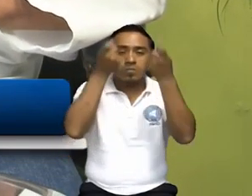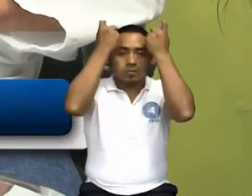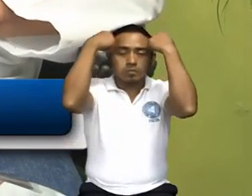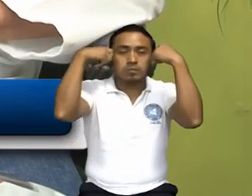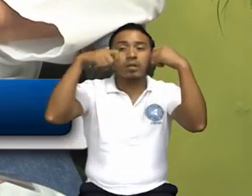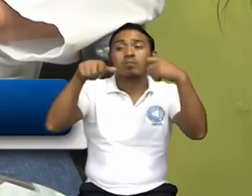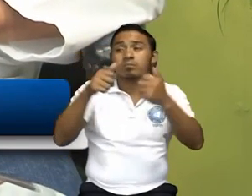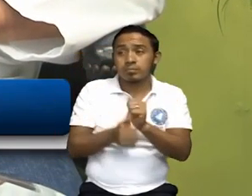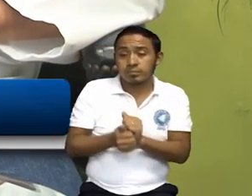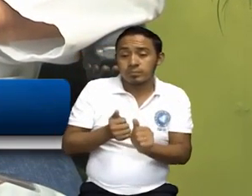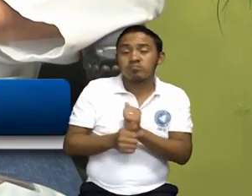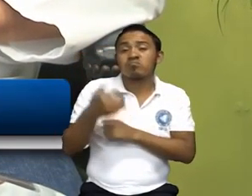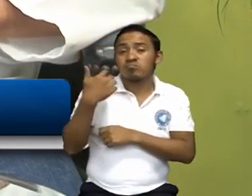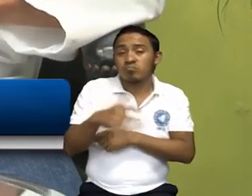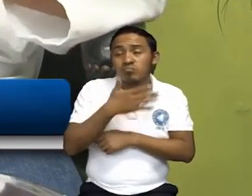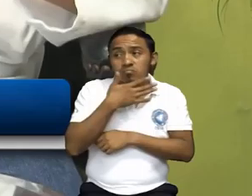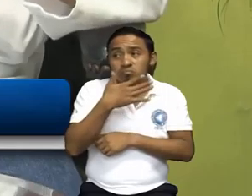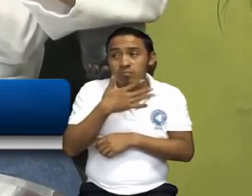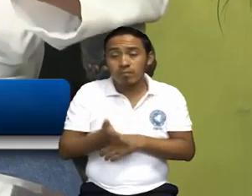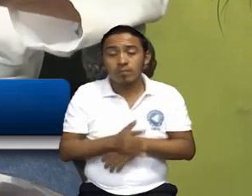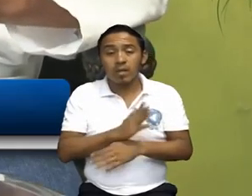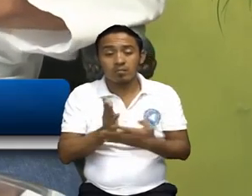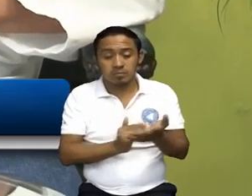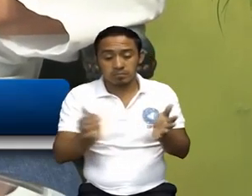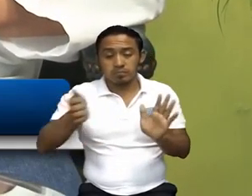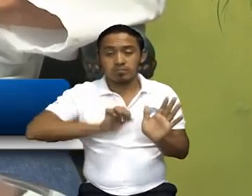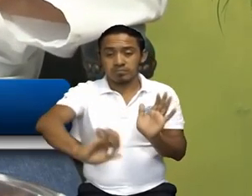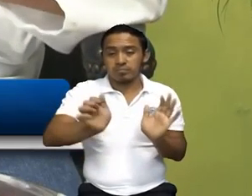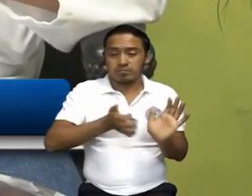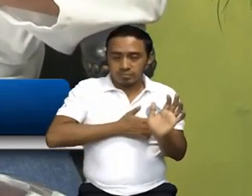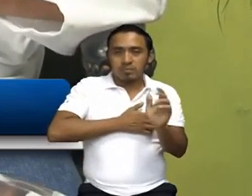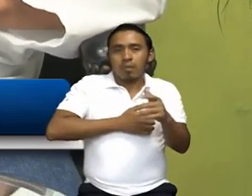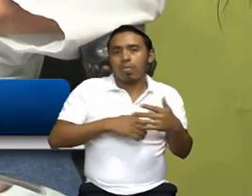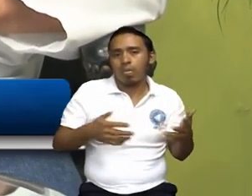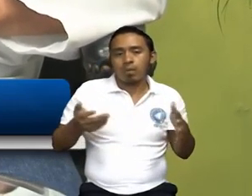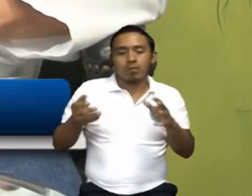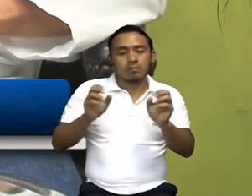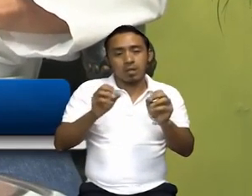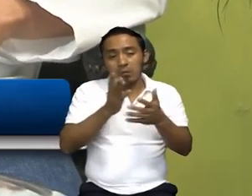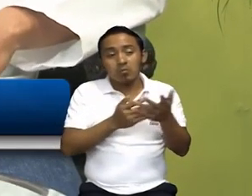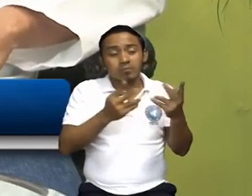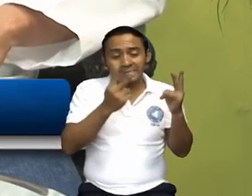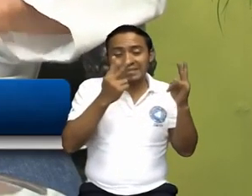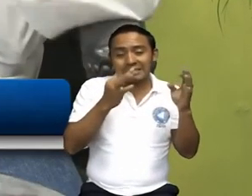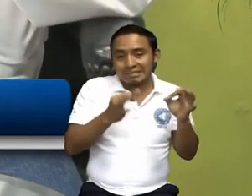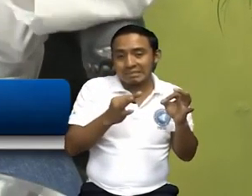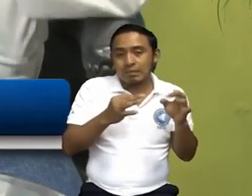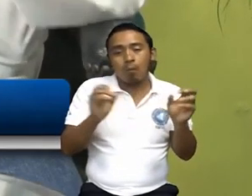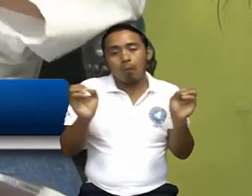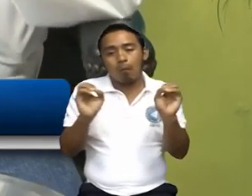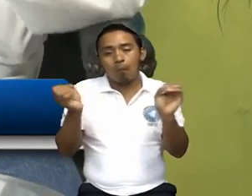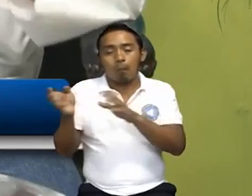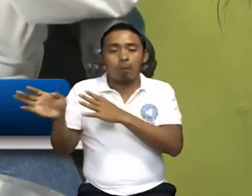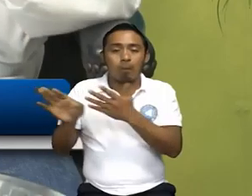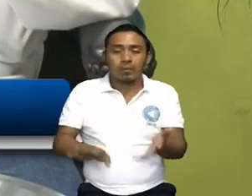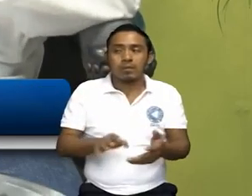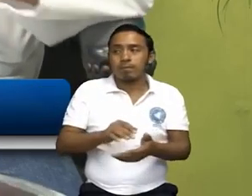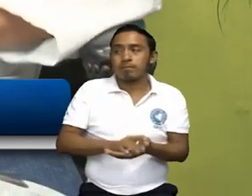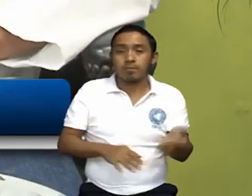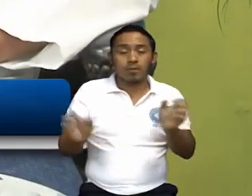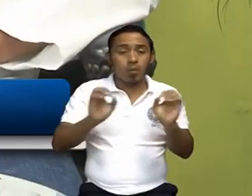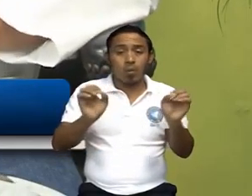lesiones graves. Hay algunos que han sobrevivido, pero hay algunos que han muerto. Incluso pueden ser pisoteado